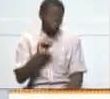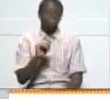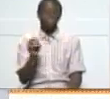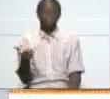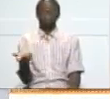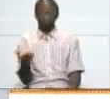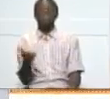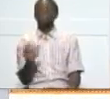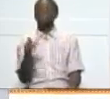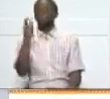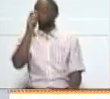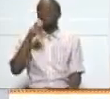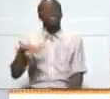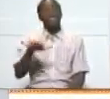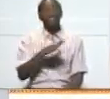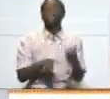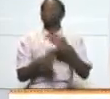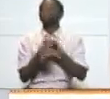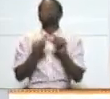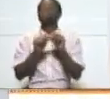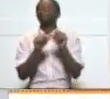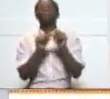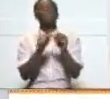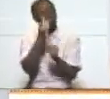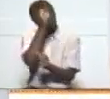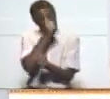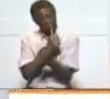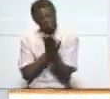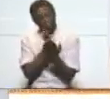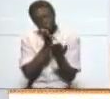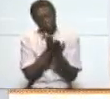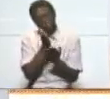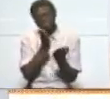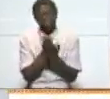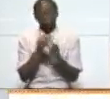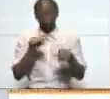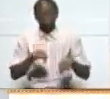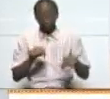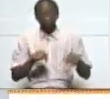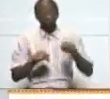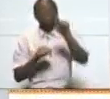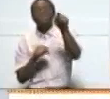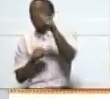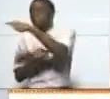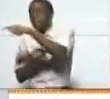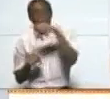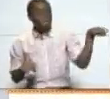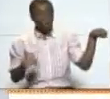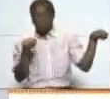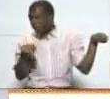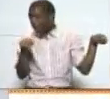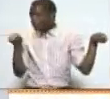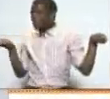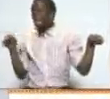pueblo sigue en las calles de Caracas resisten resistiendo. Resistencia desde los cinco puntos